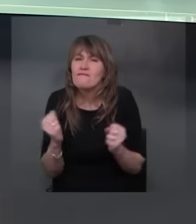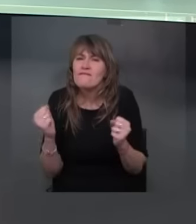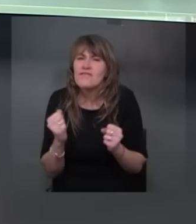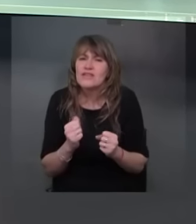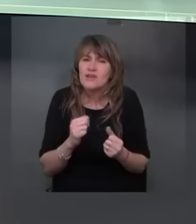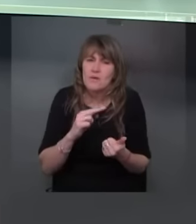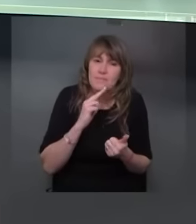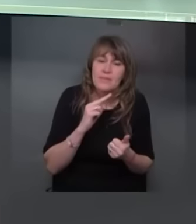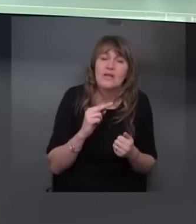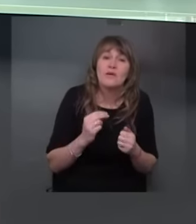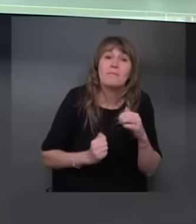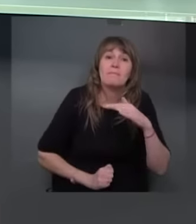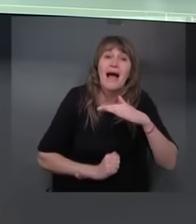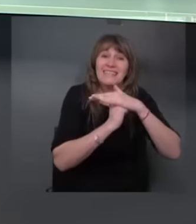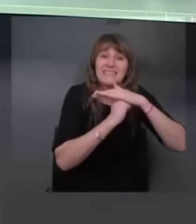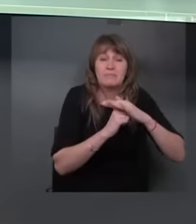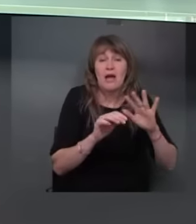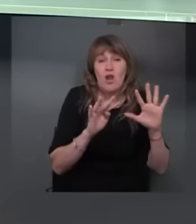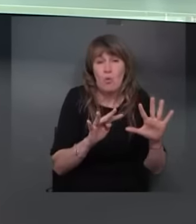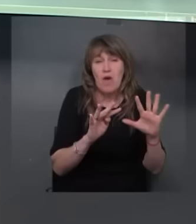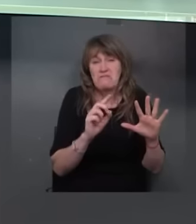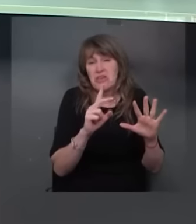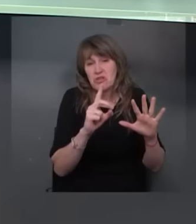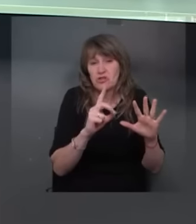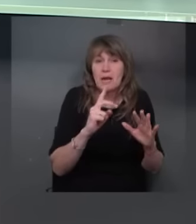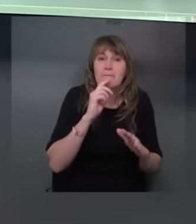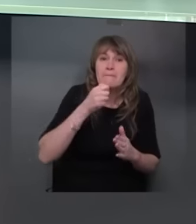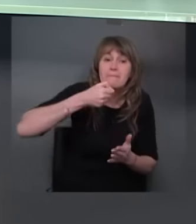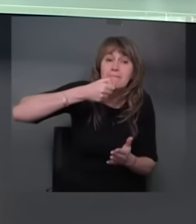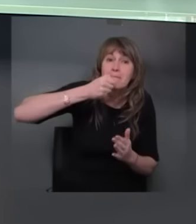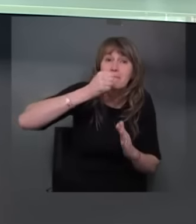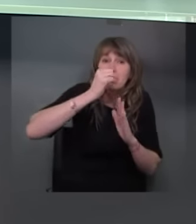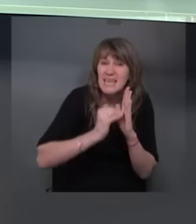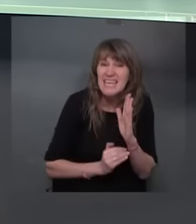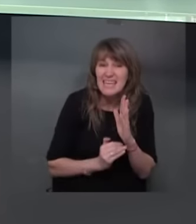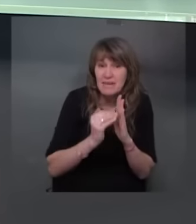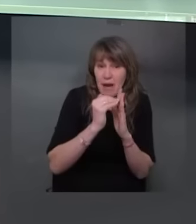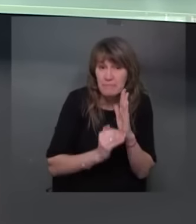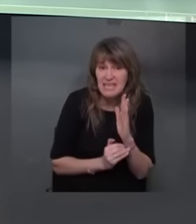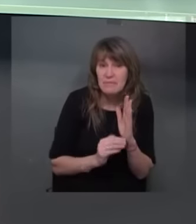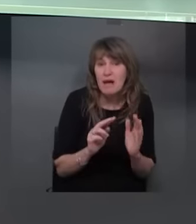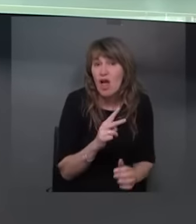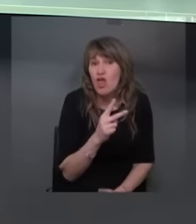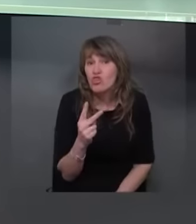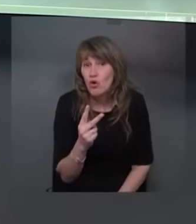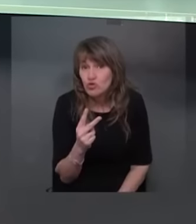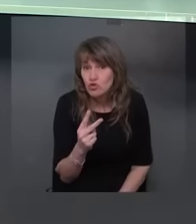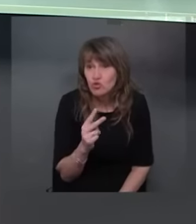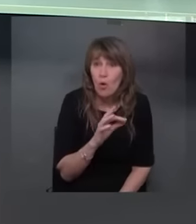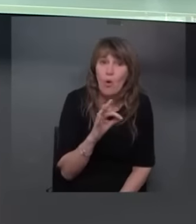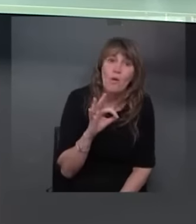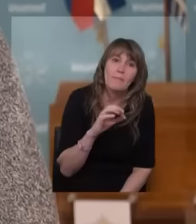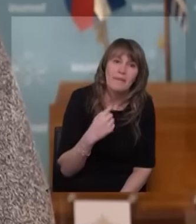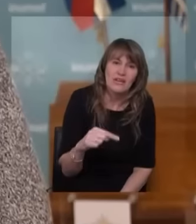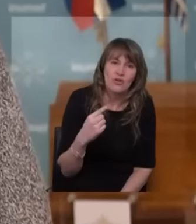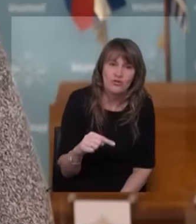estar entre los 9 y los 12 grados y las mínimas atención van a estar entre los 2 grados y los